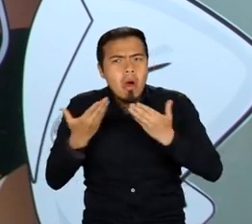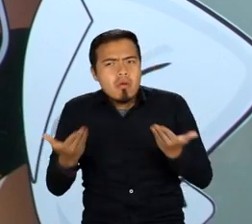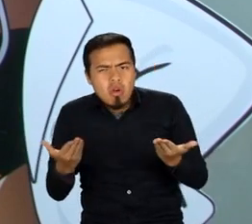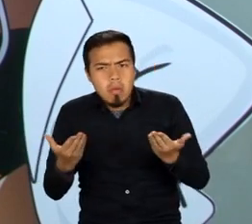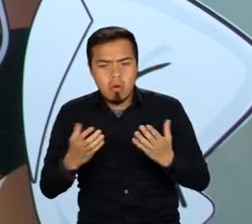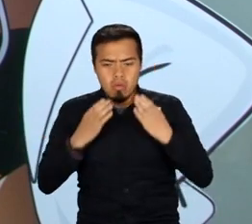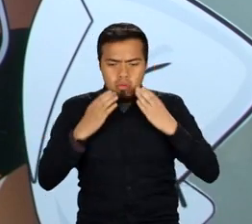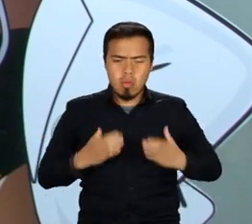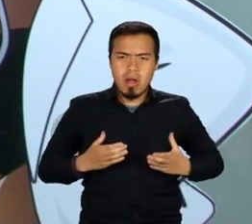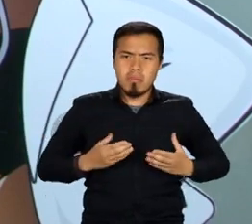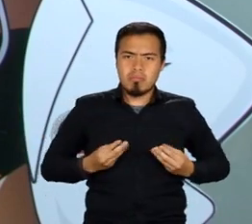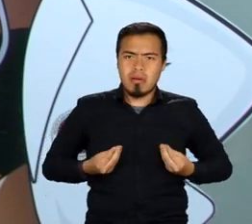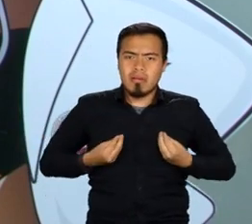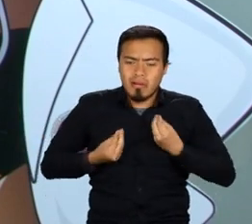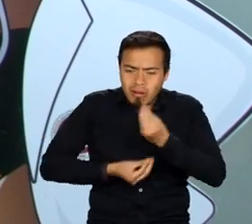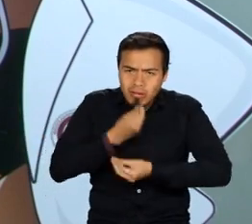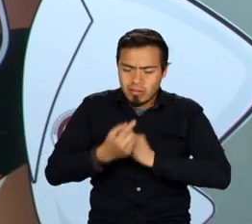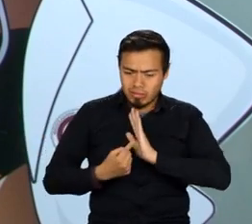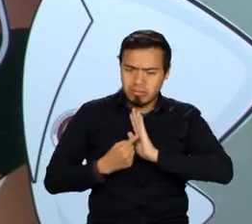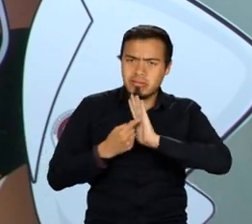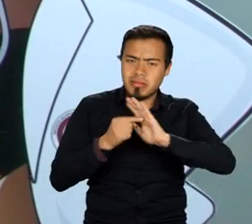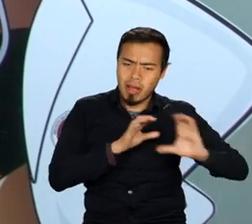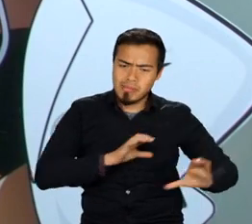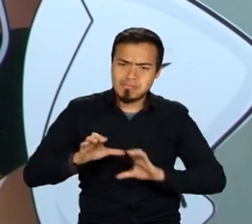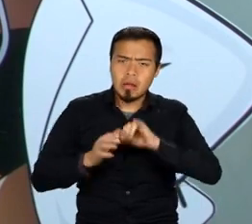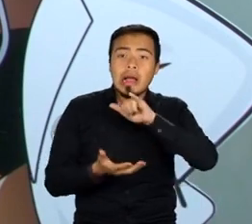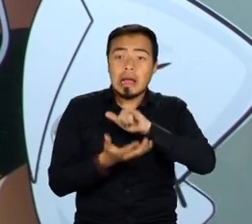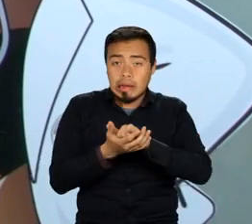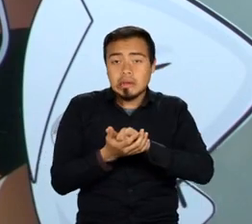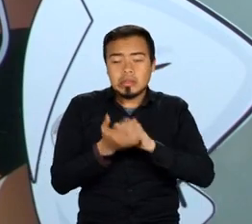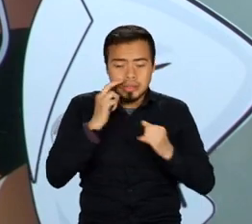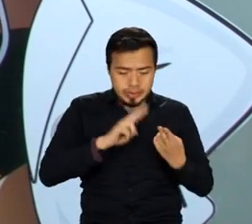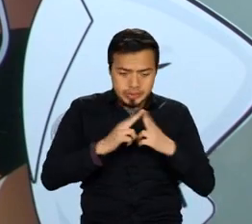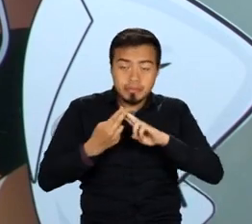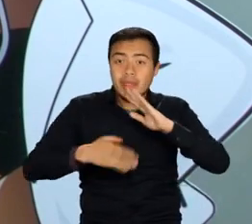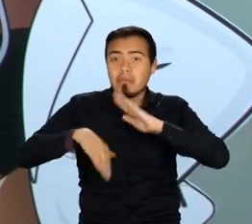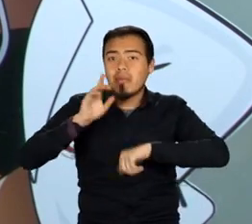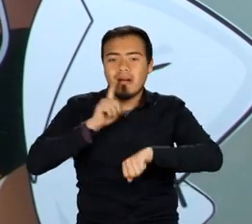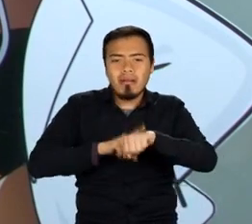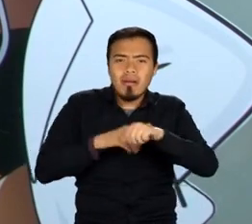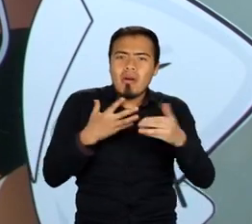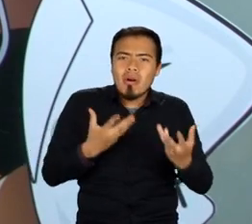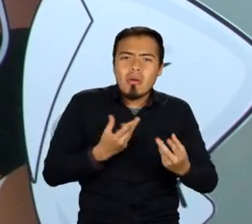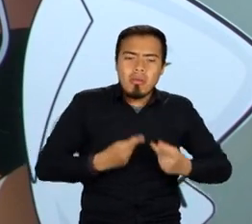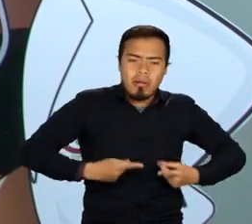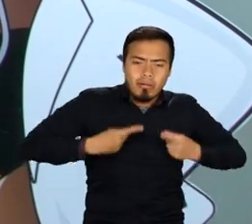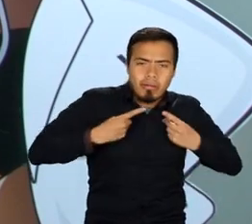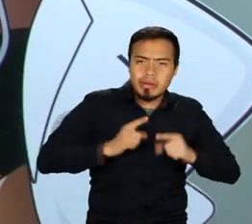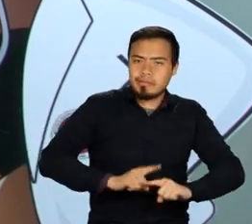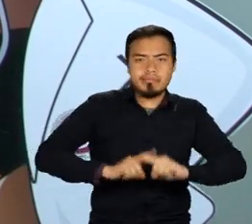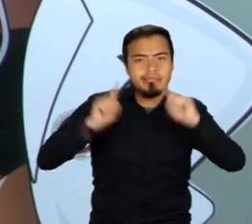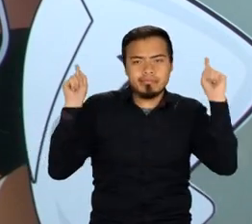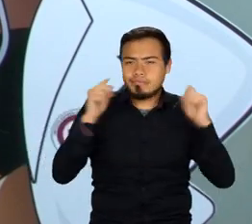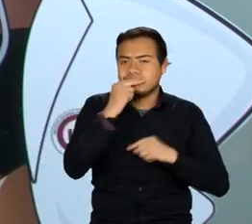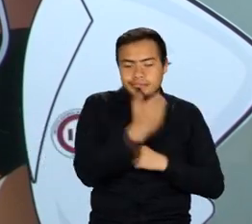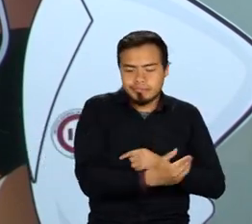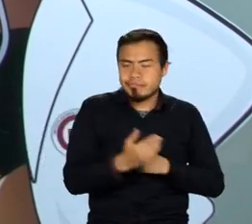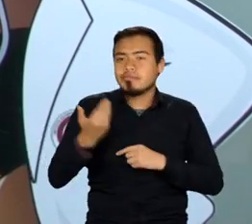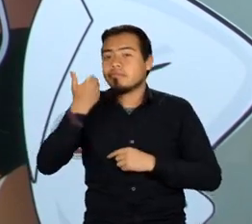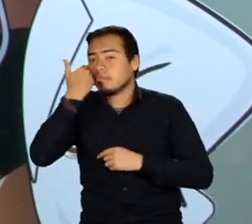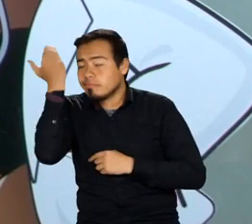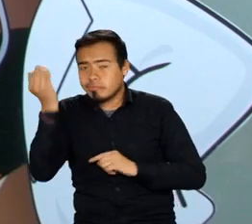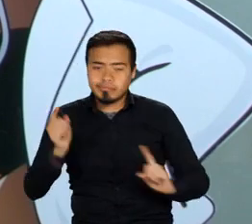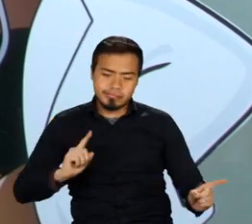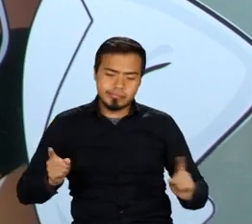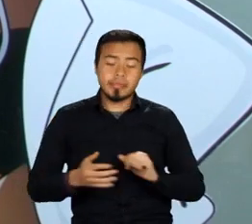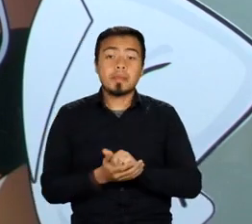pues básicamente como en los adultos se diagnostica después, se relaciona mucho con el estilo de vida, diferente pues a los niños. Y la